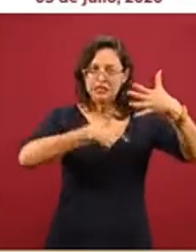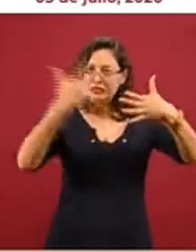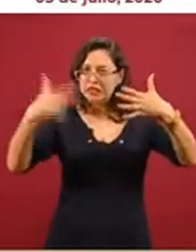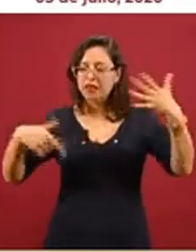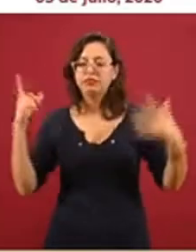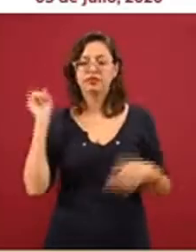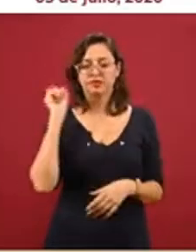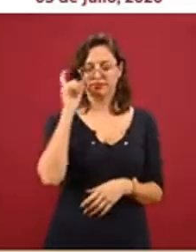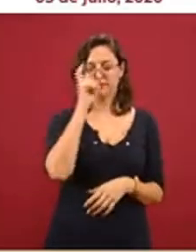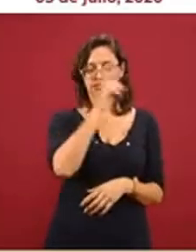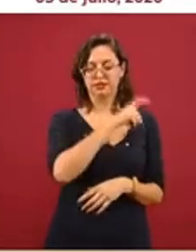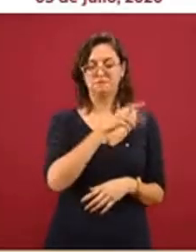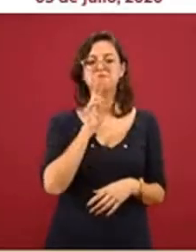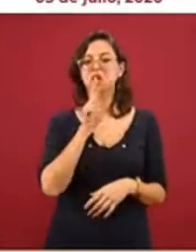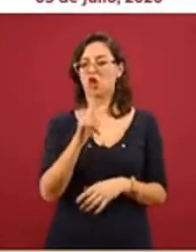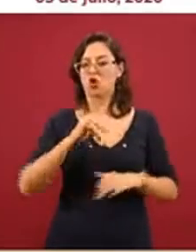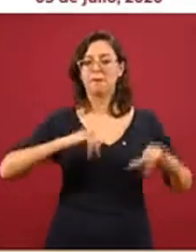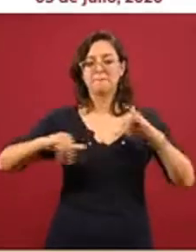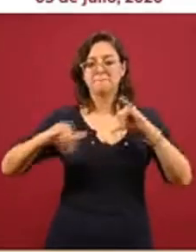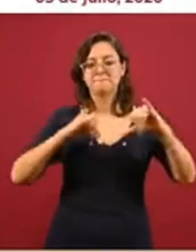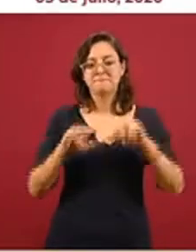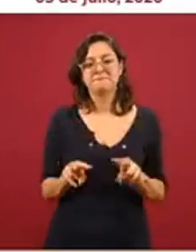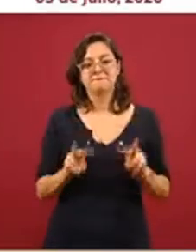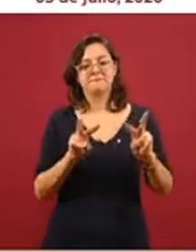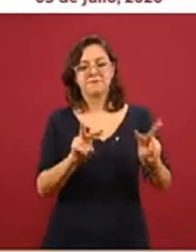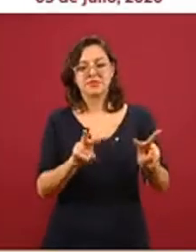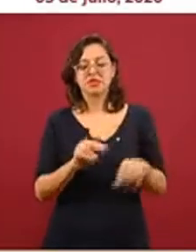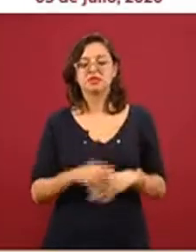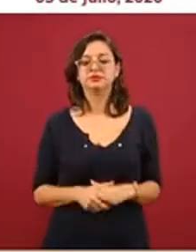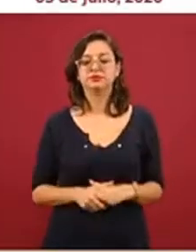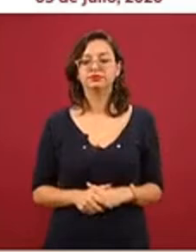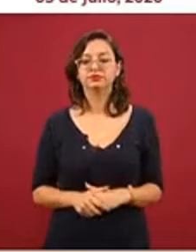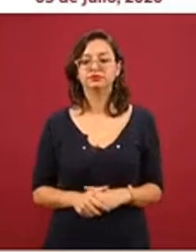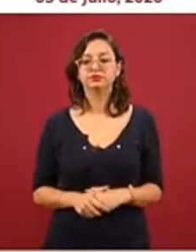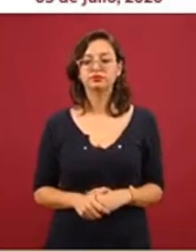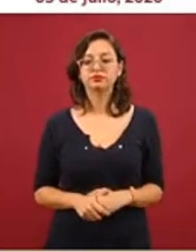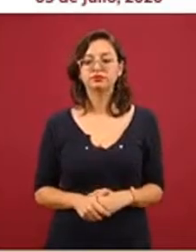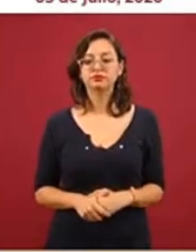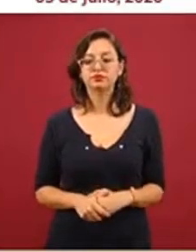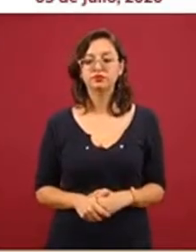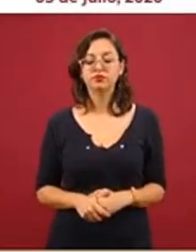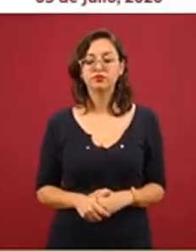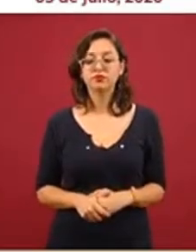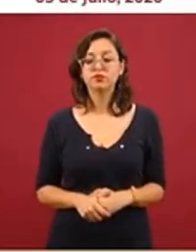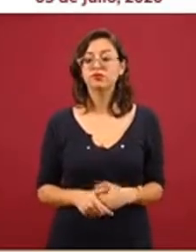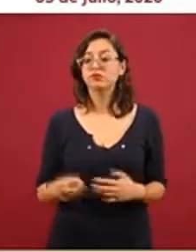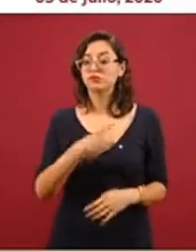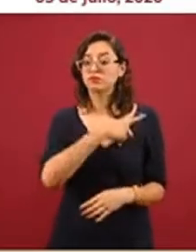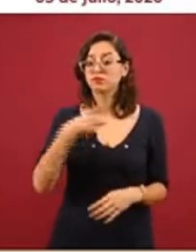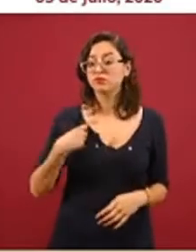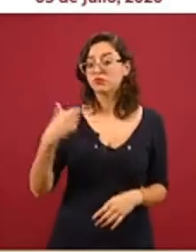tabla. Recordar que transitar o haber transitado del color